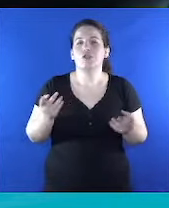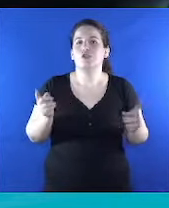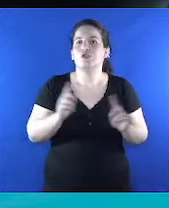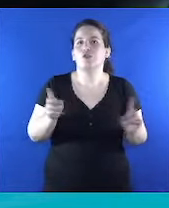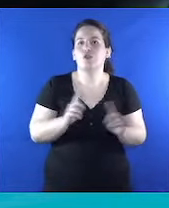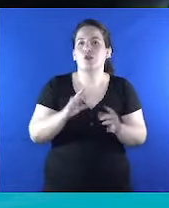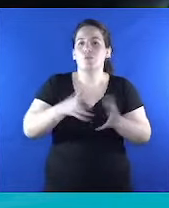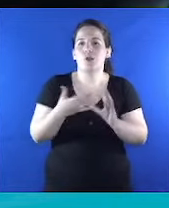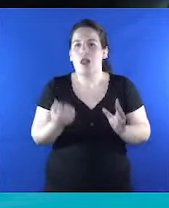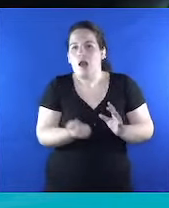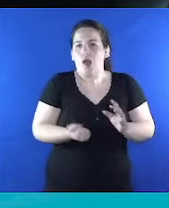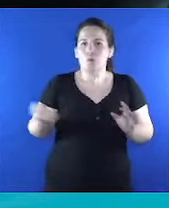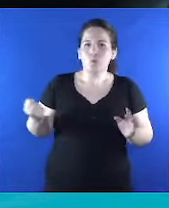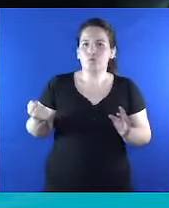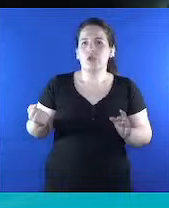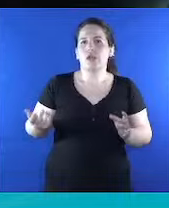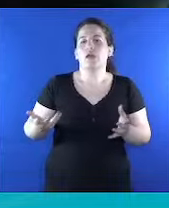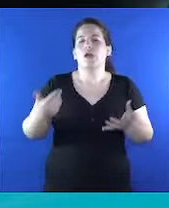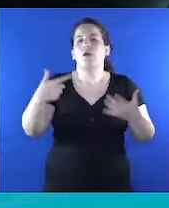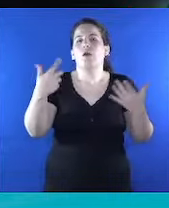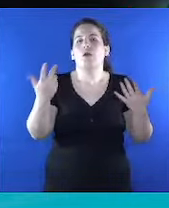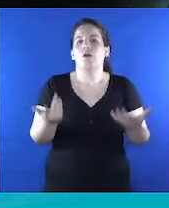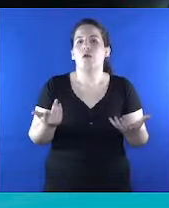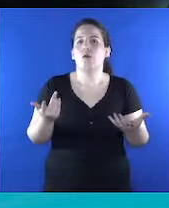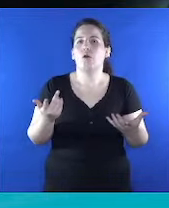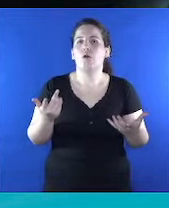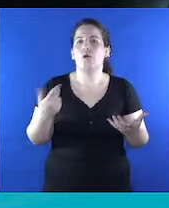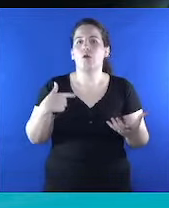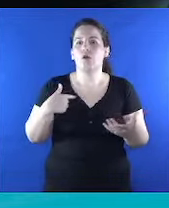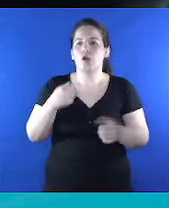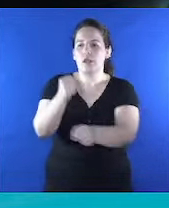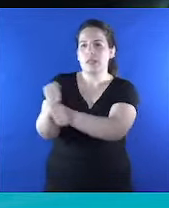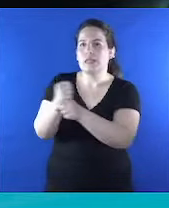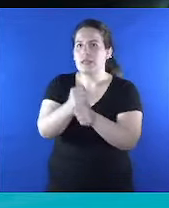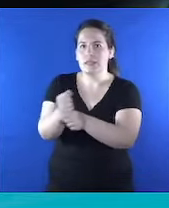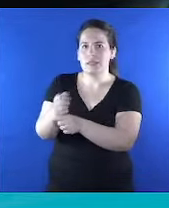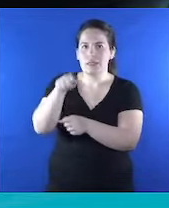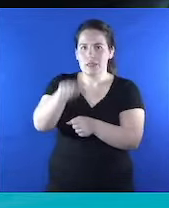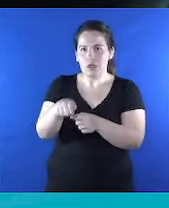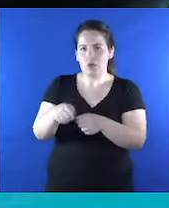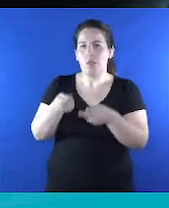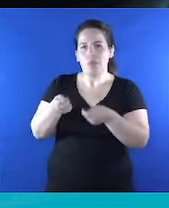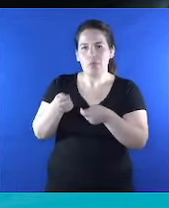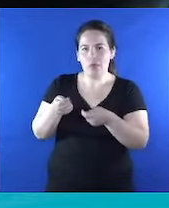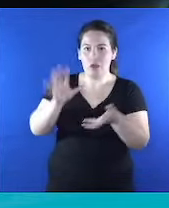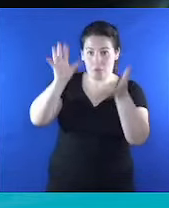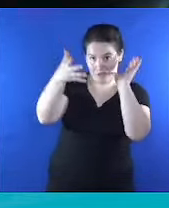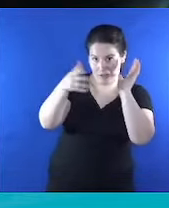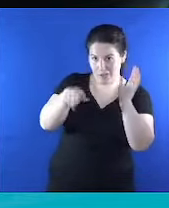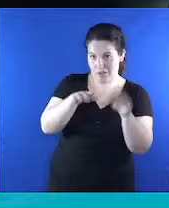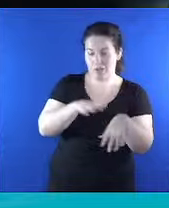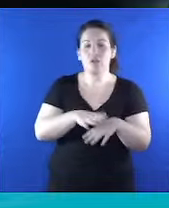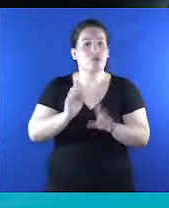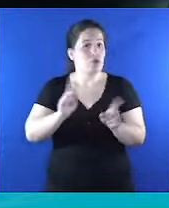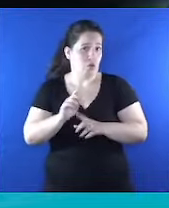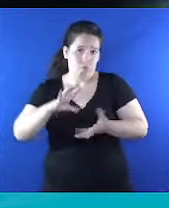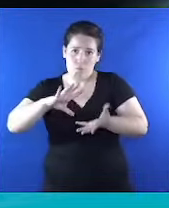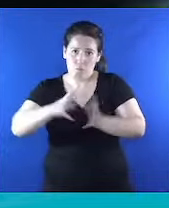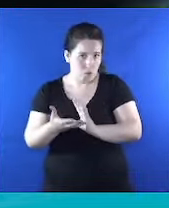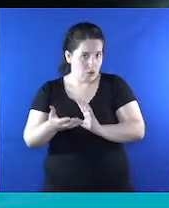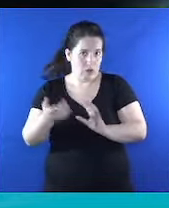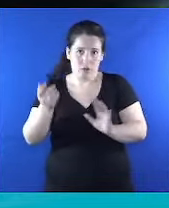un modelo de ajuste o de condicionar a los trabajadores como lo hace el gobierno de Miley sino que claramente es un modelo que